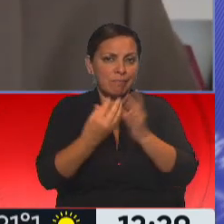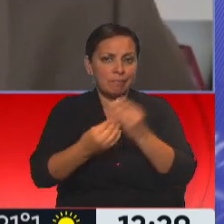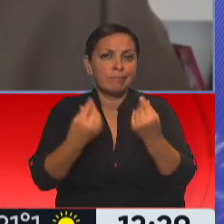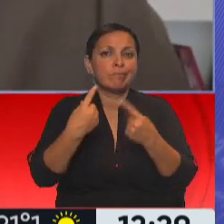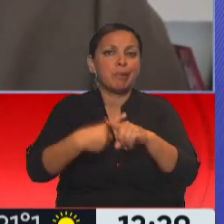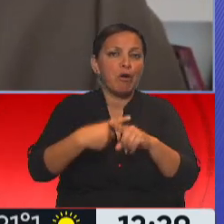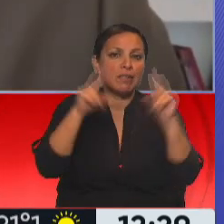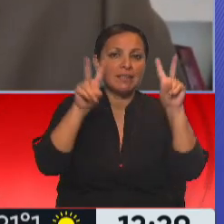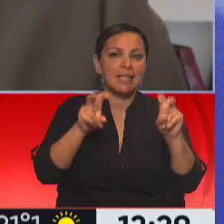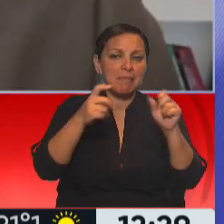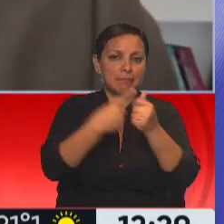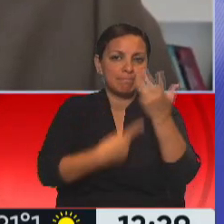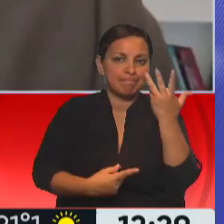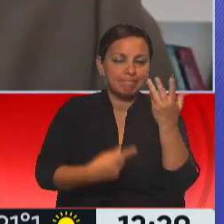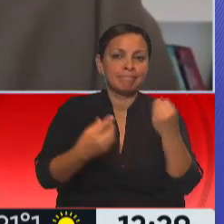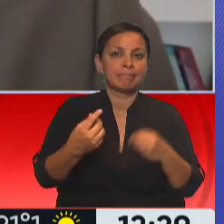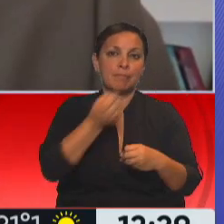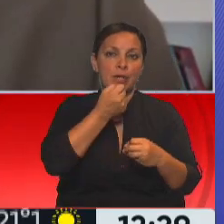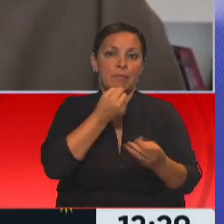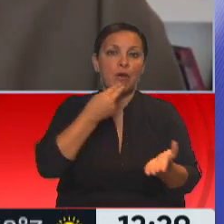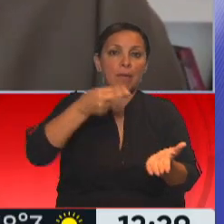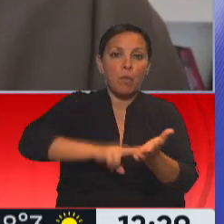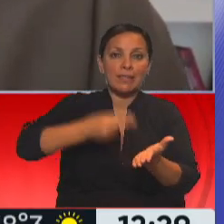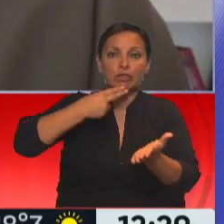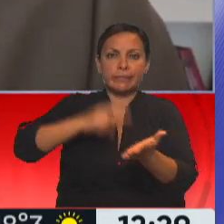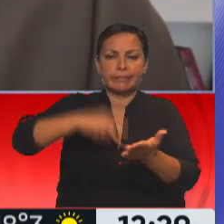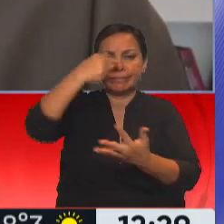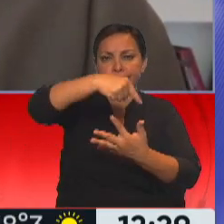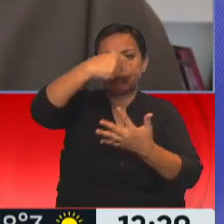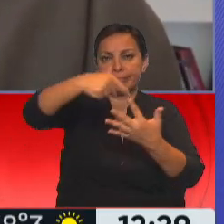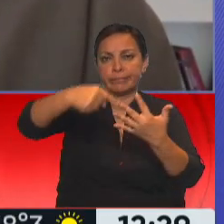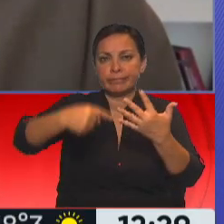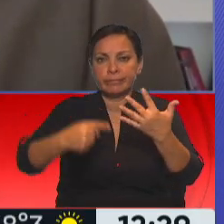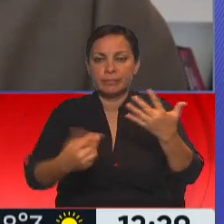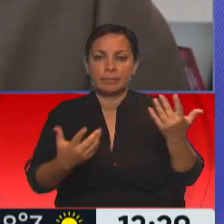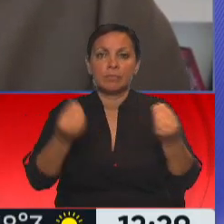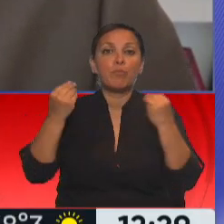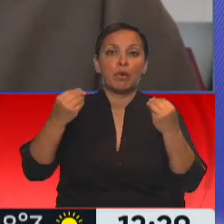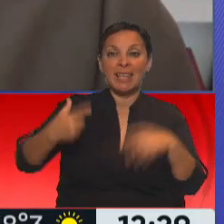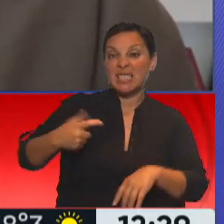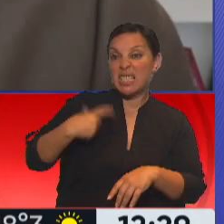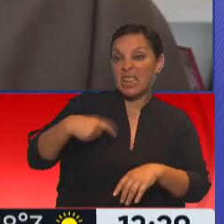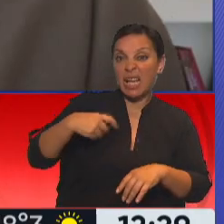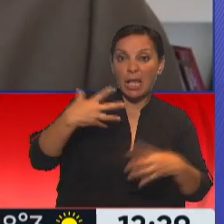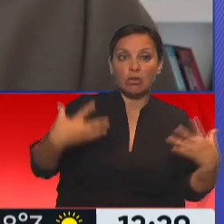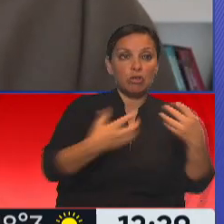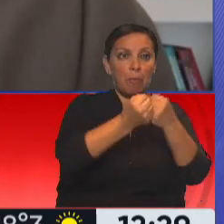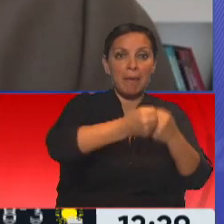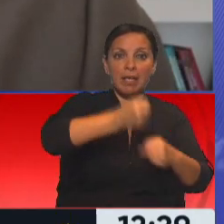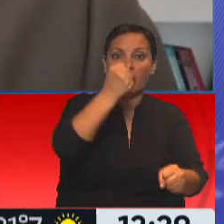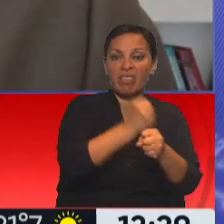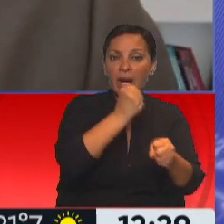Somos ineficientes porque tenemos demasiados impuestos, porque los sindicatos tenemos convenios colectivos viejísimos